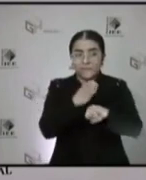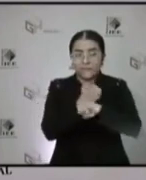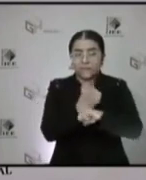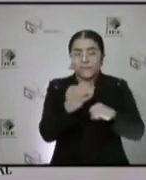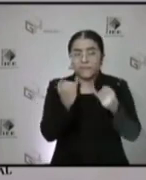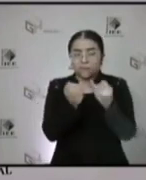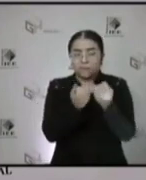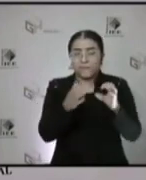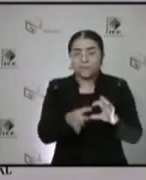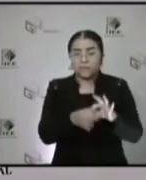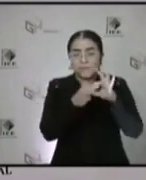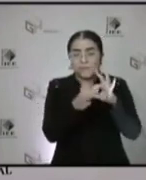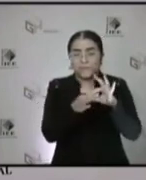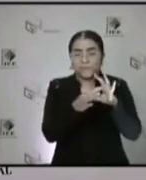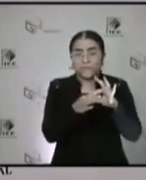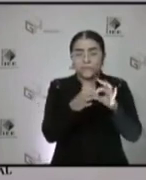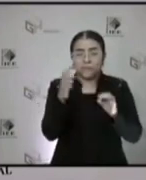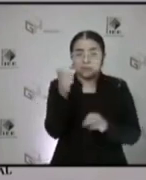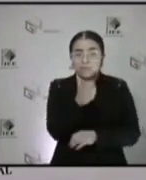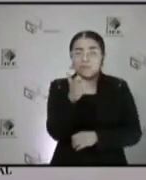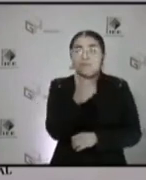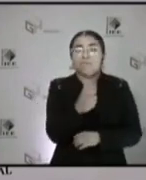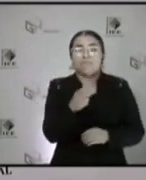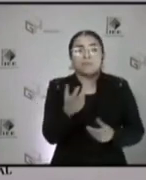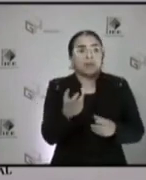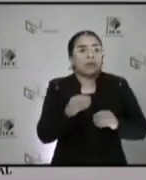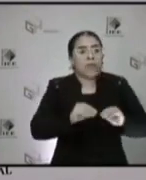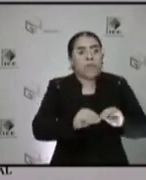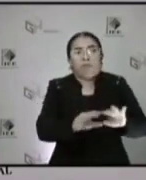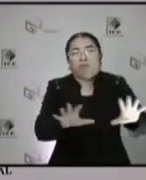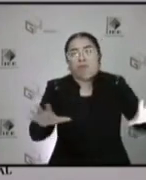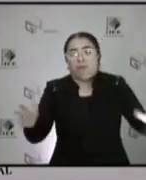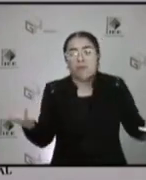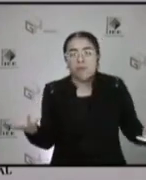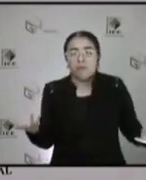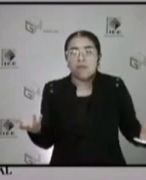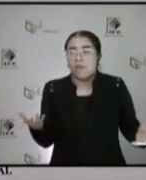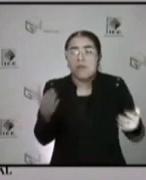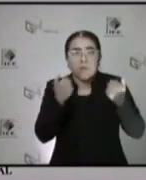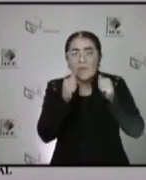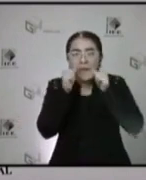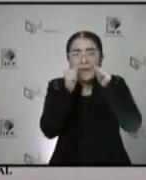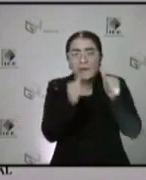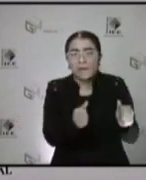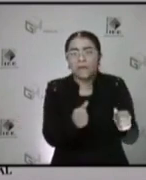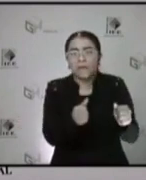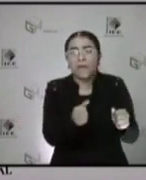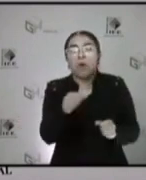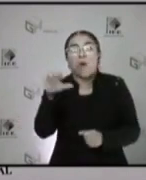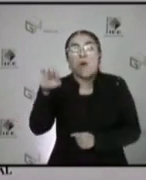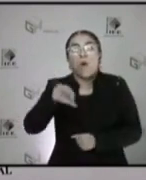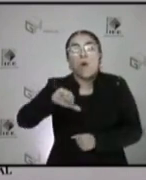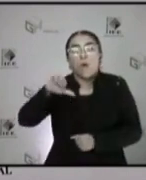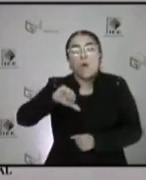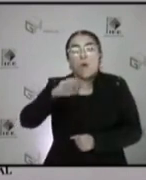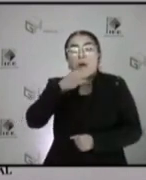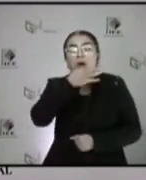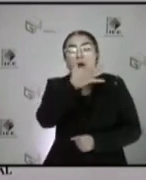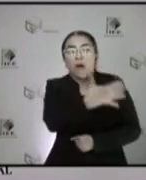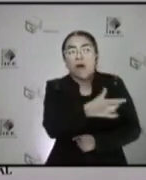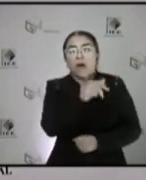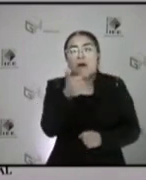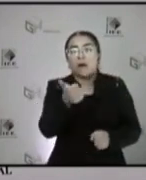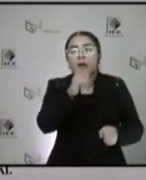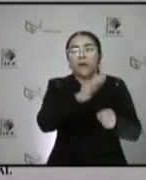Es un despilfarro de dinero todos los días, una mala atención a los ciudadanos. Por eso anuncio la ciudad administrativa,